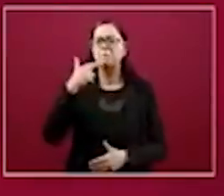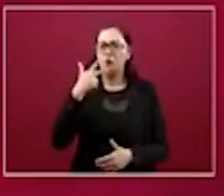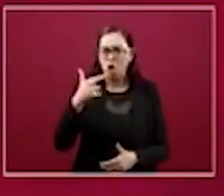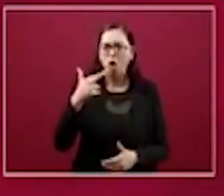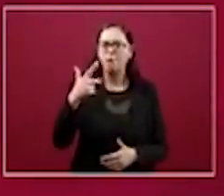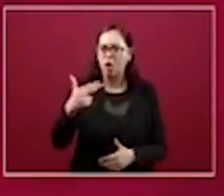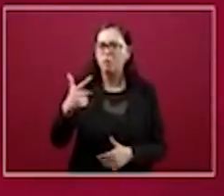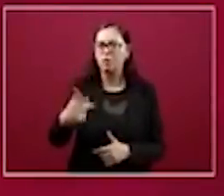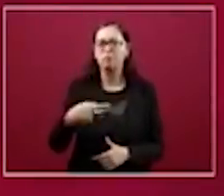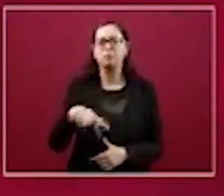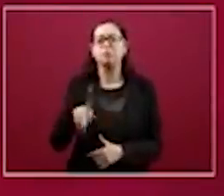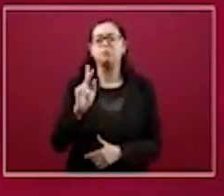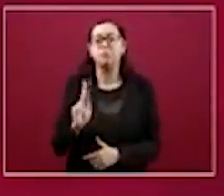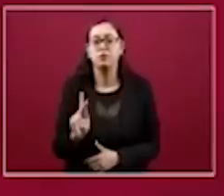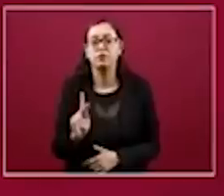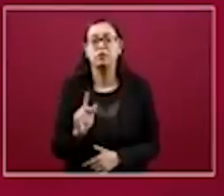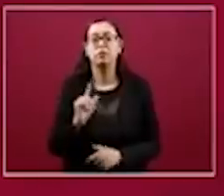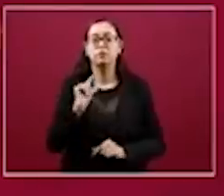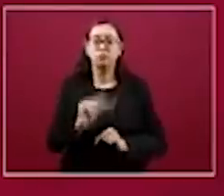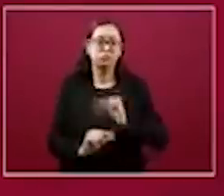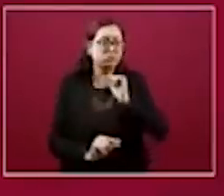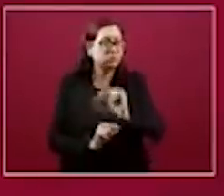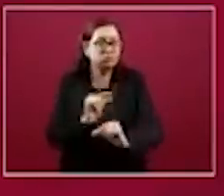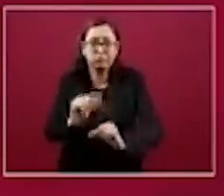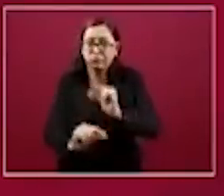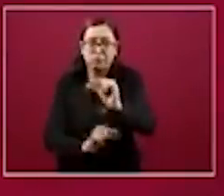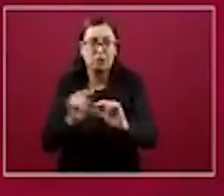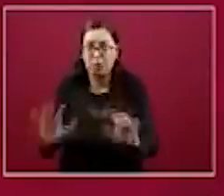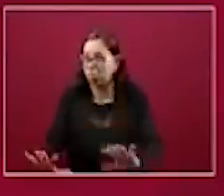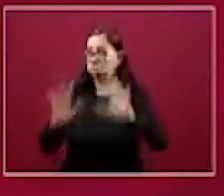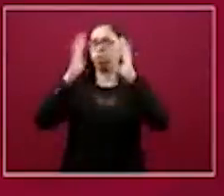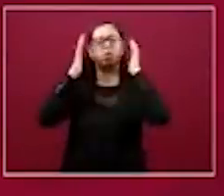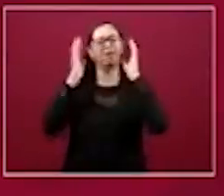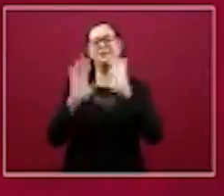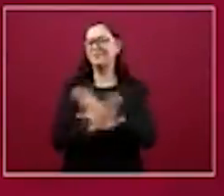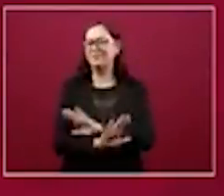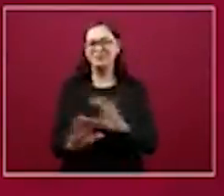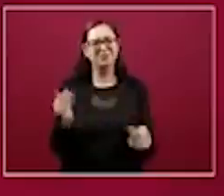ascendente, pero lo tenemos que hacer de manera gradual, porque si no,